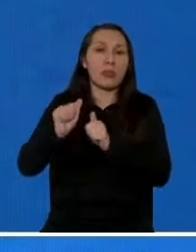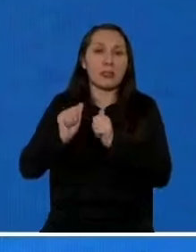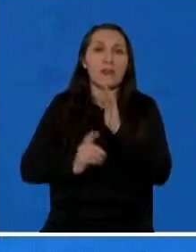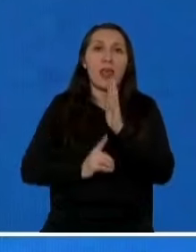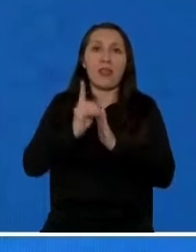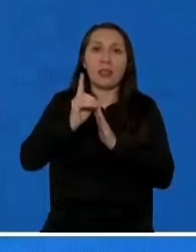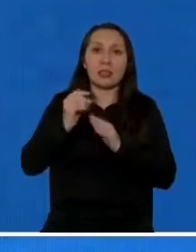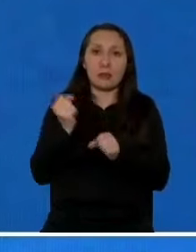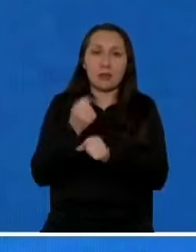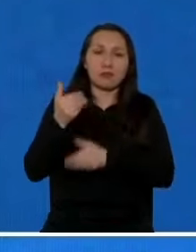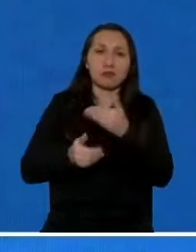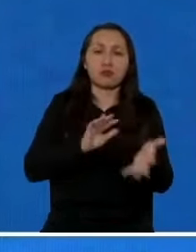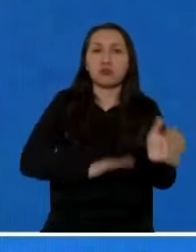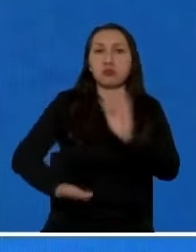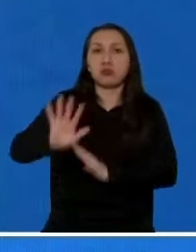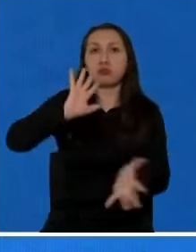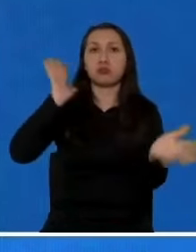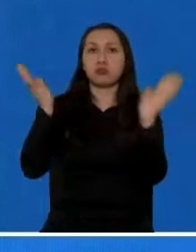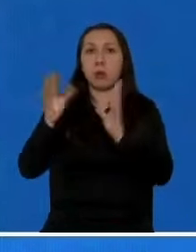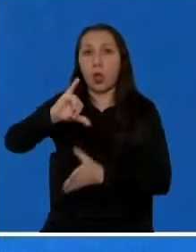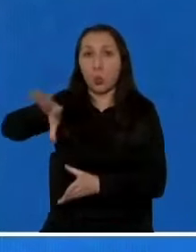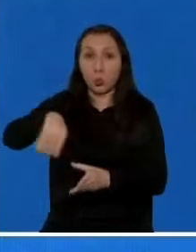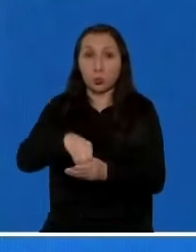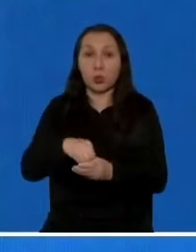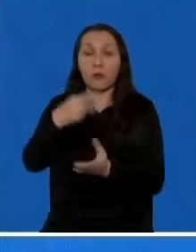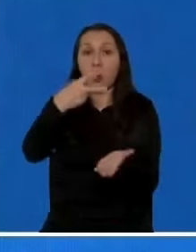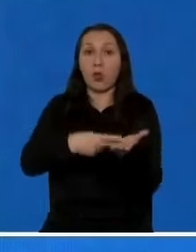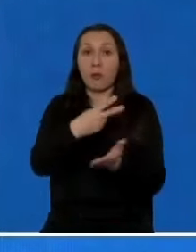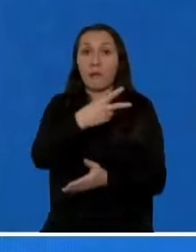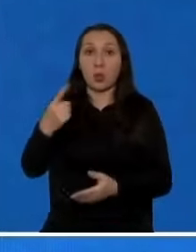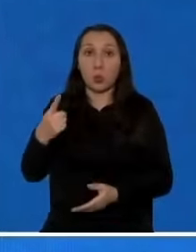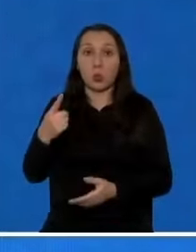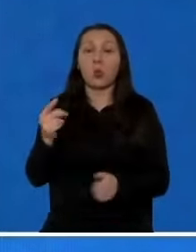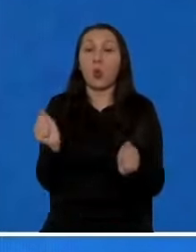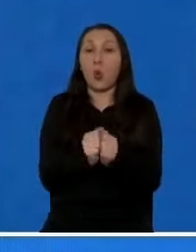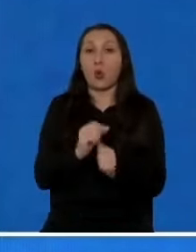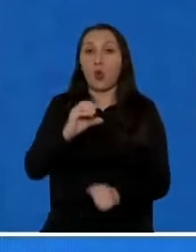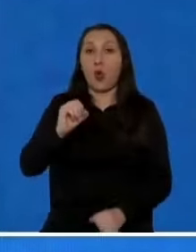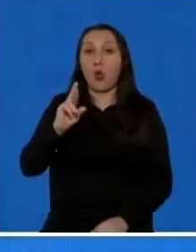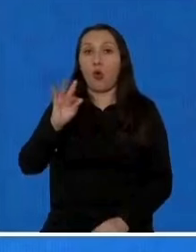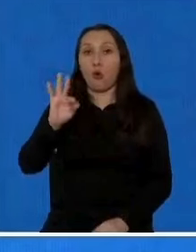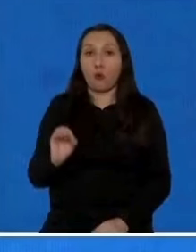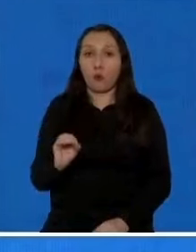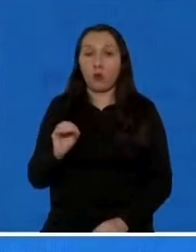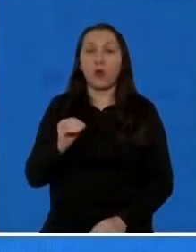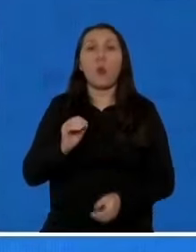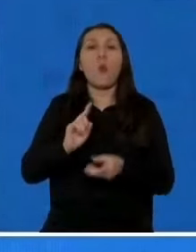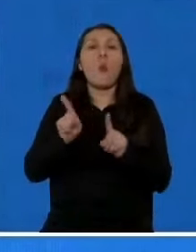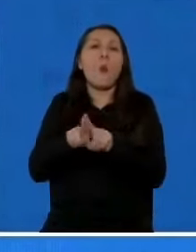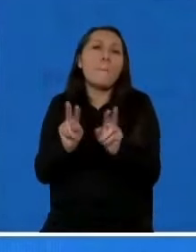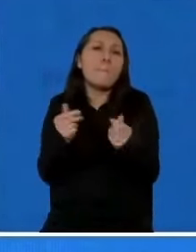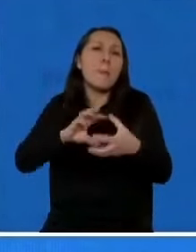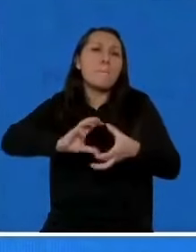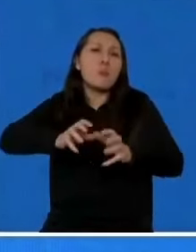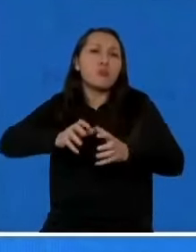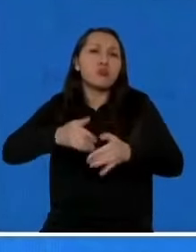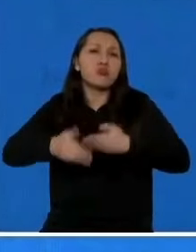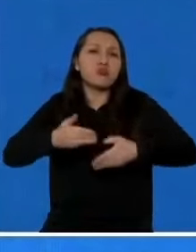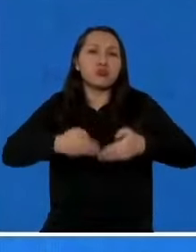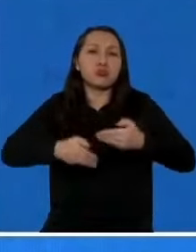el desarrollo productivo, sostenible e inclusivo del 2021, con la Corfo como motorcito